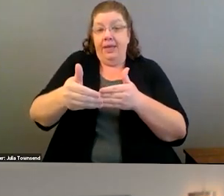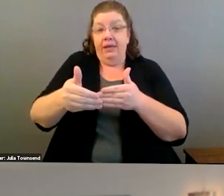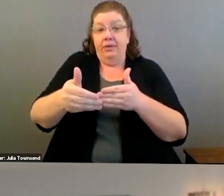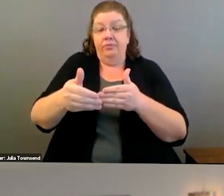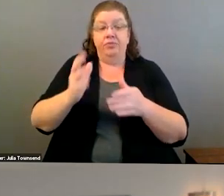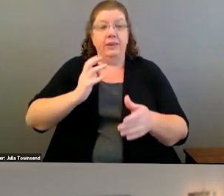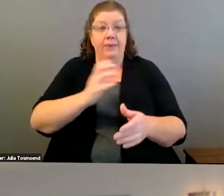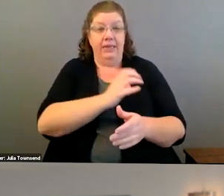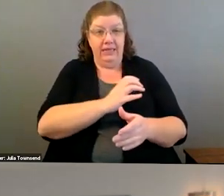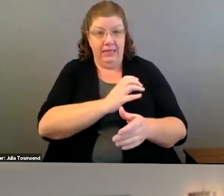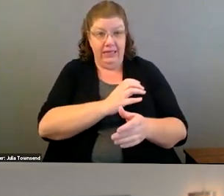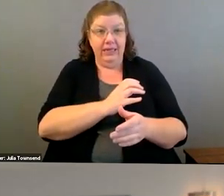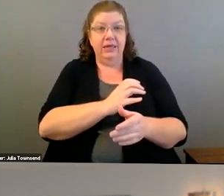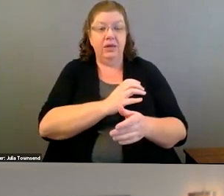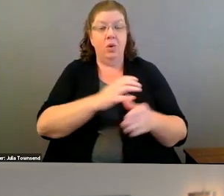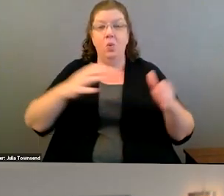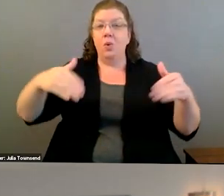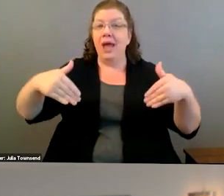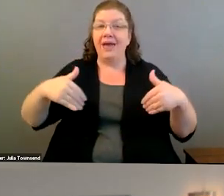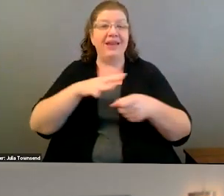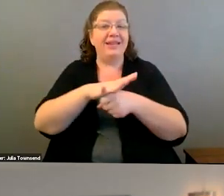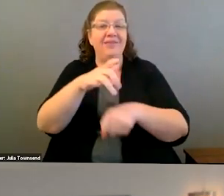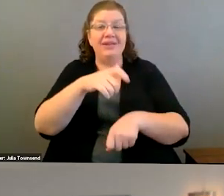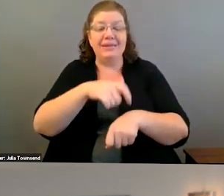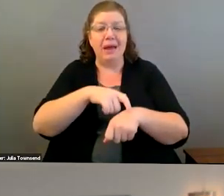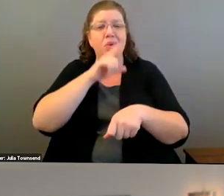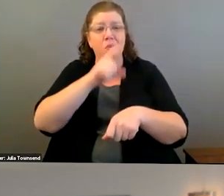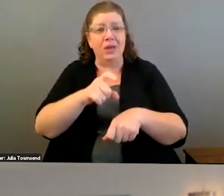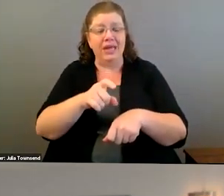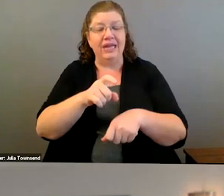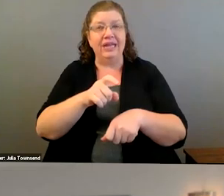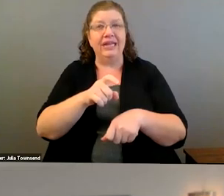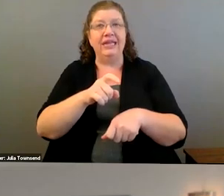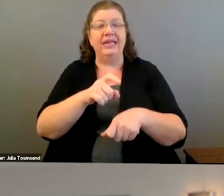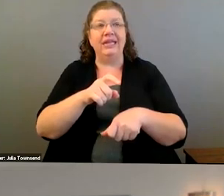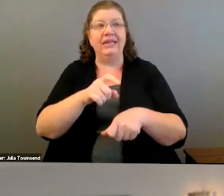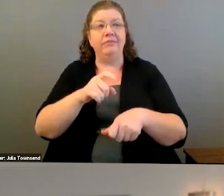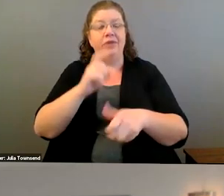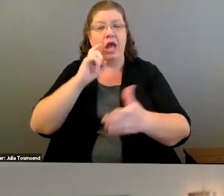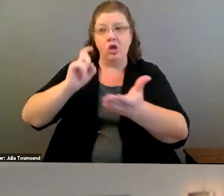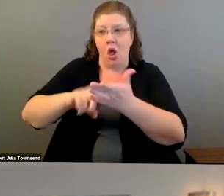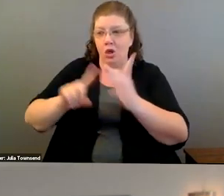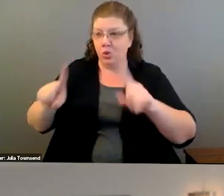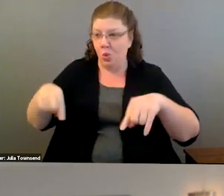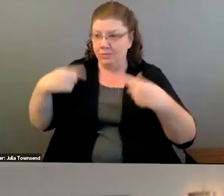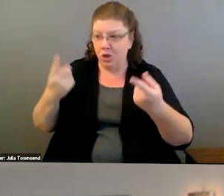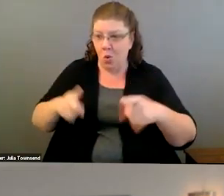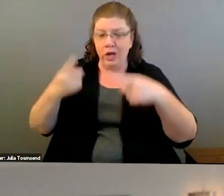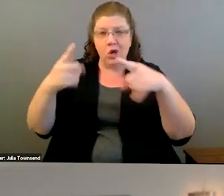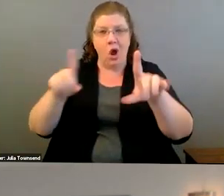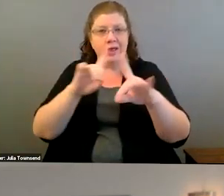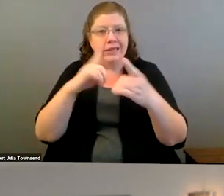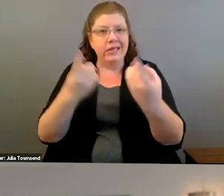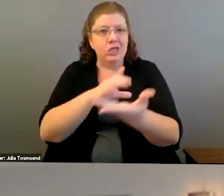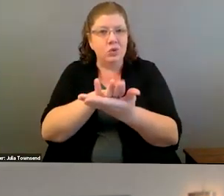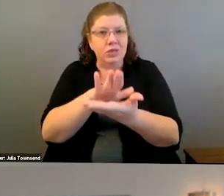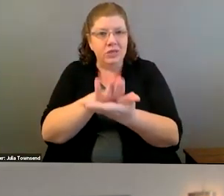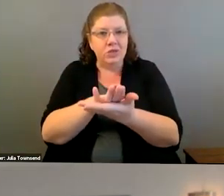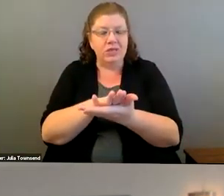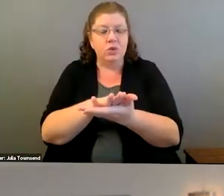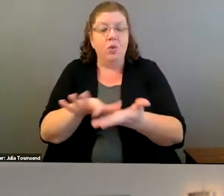y nosotros no hemos tenido tiempo suficiente para realmente analizar lo que ha estado pasando en el distrito escolar